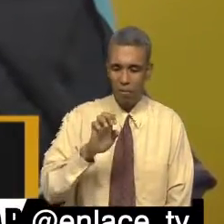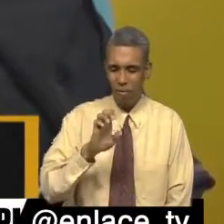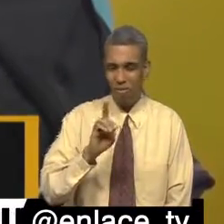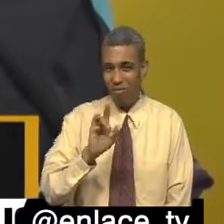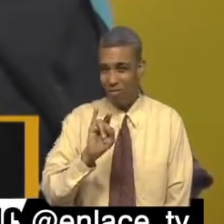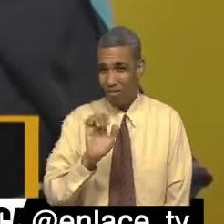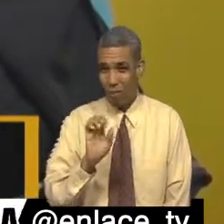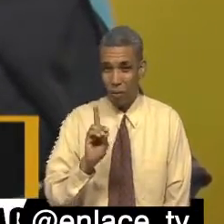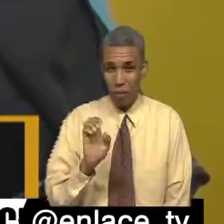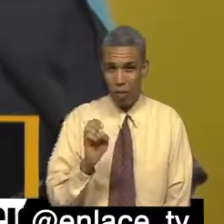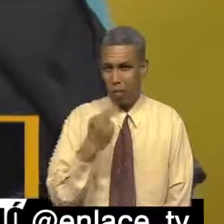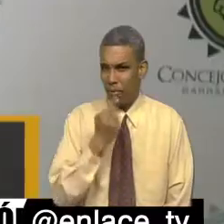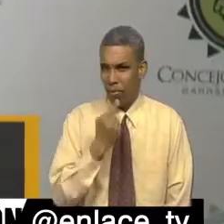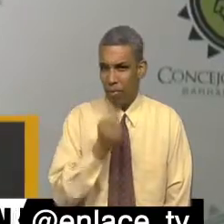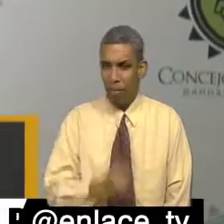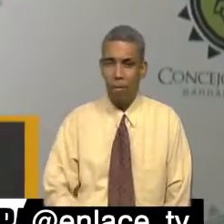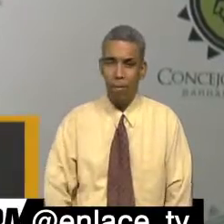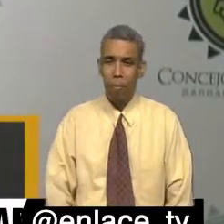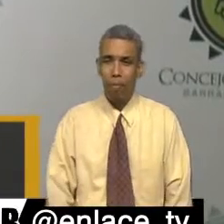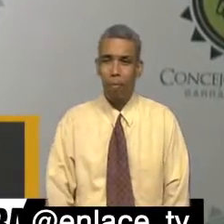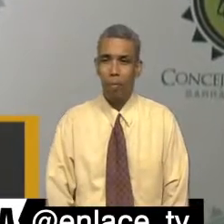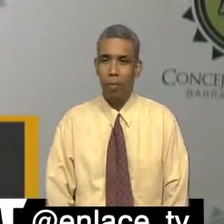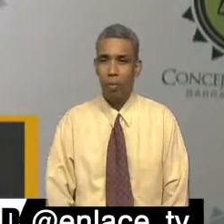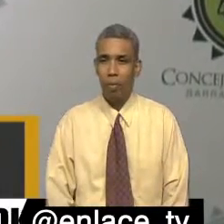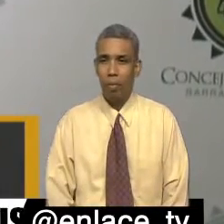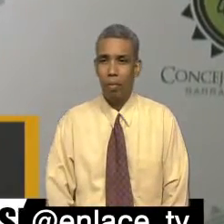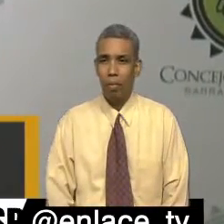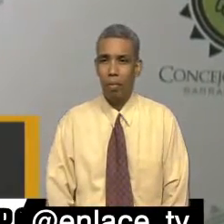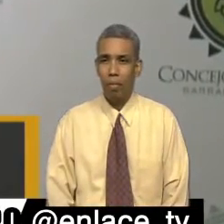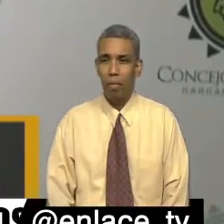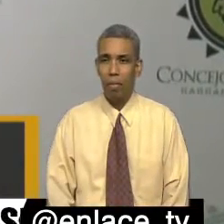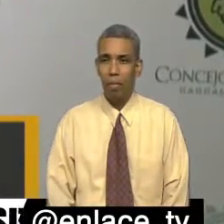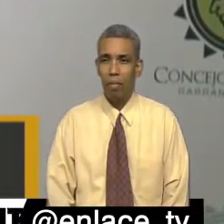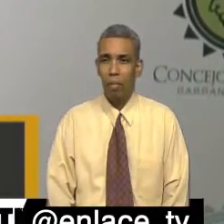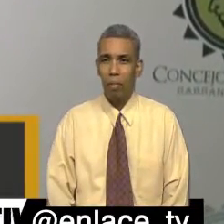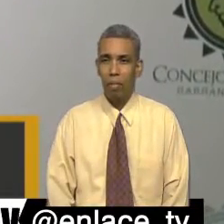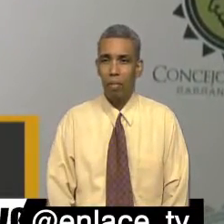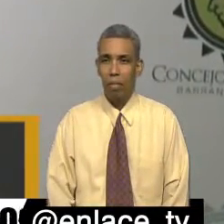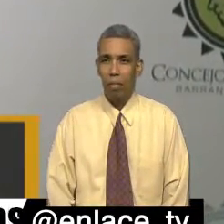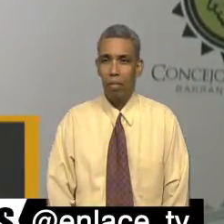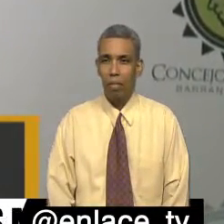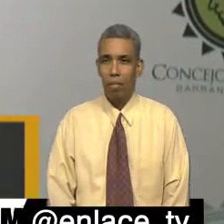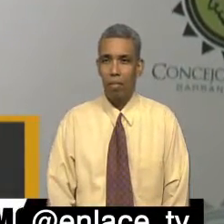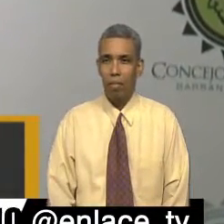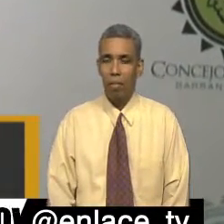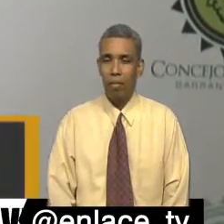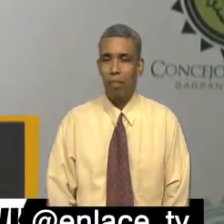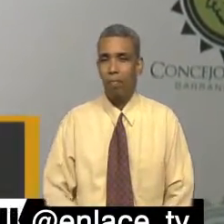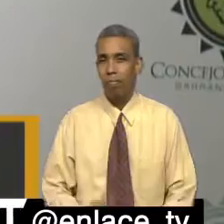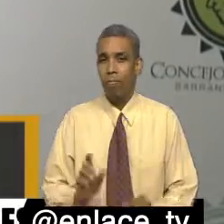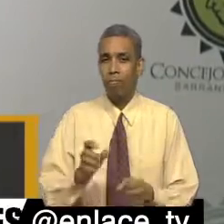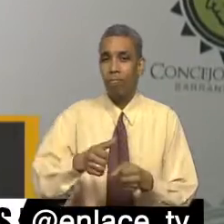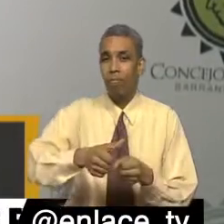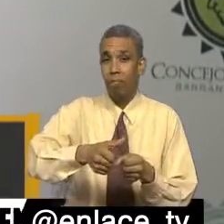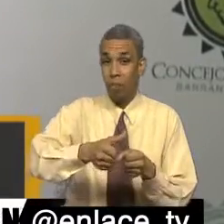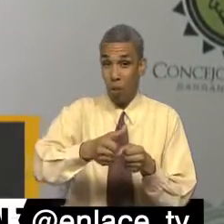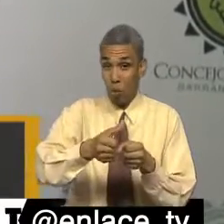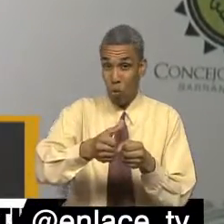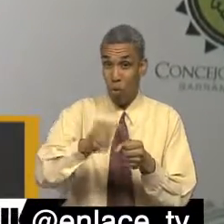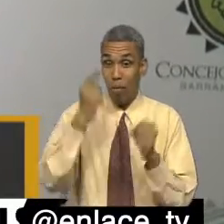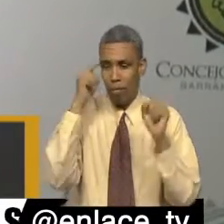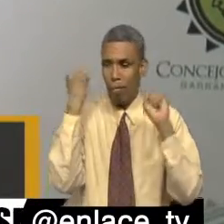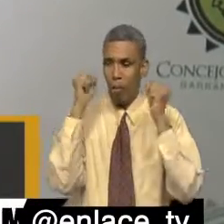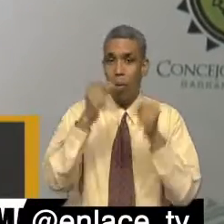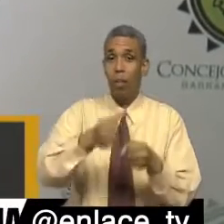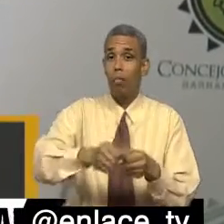pronunció frente a esta respuesta. Lo que en este momento nos tiene preocupados es que de alguna forma Ecopetrol desconoce al Comité